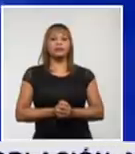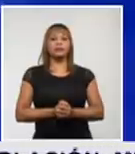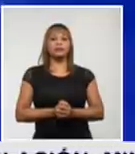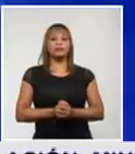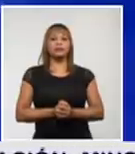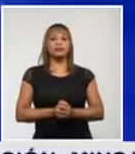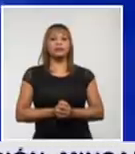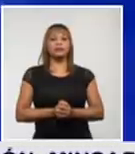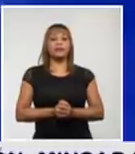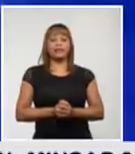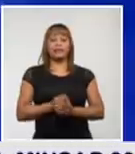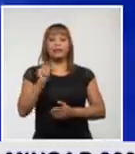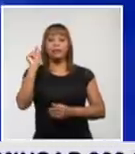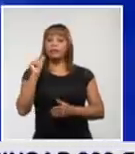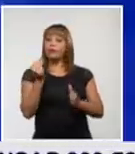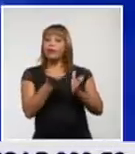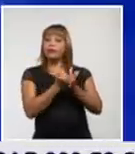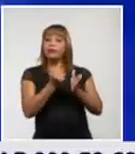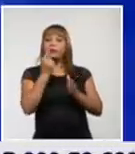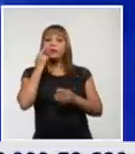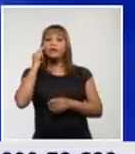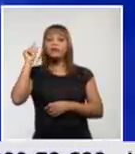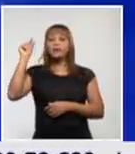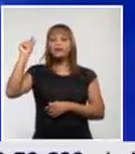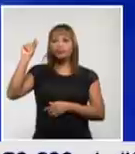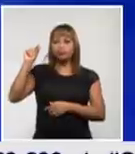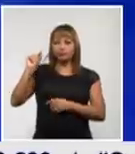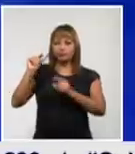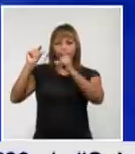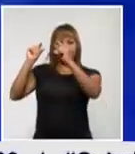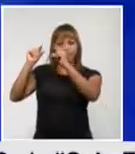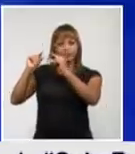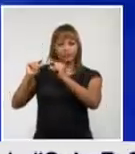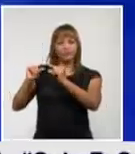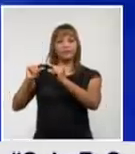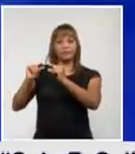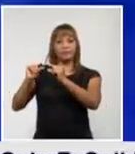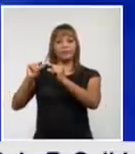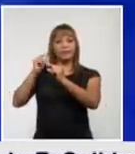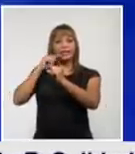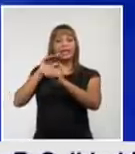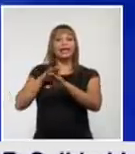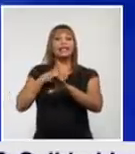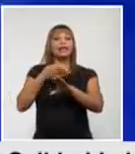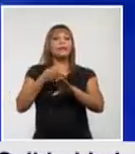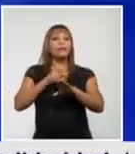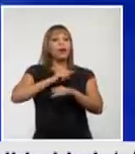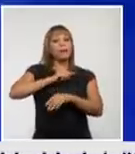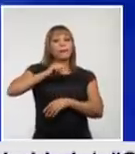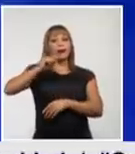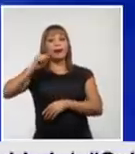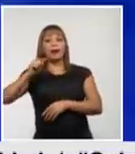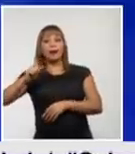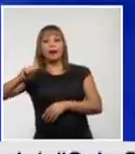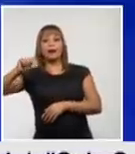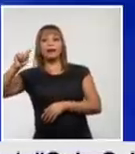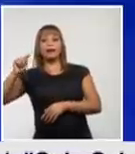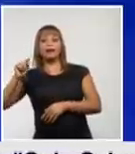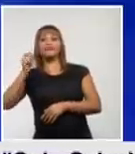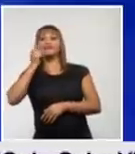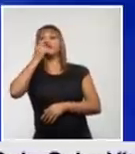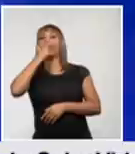los activos, pues se ve que hay una disminución. Después le sigue la curva de Ciego de Ávila, que fíjense que se